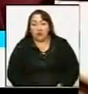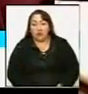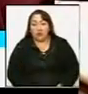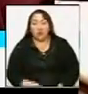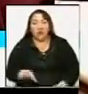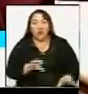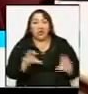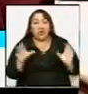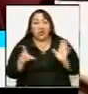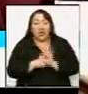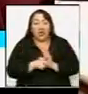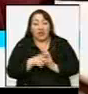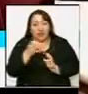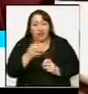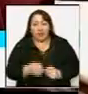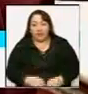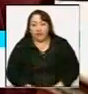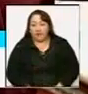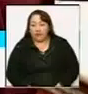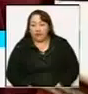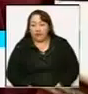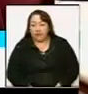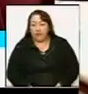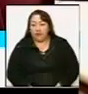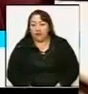ley, es